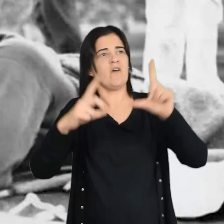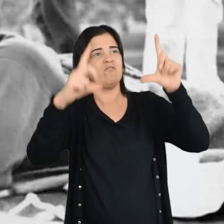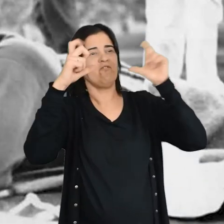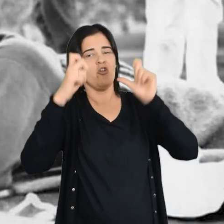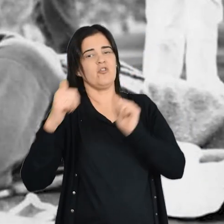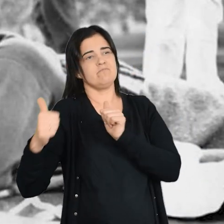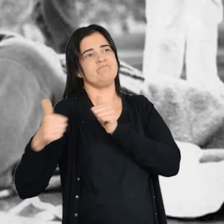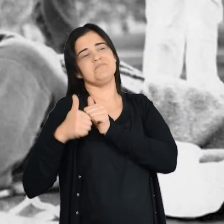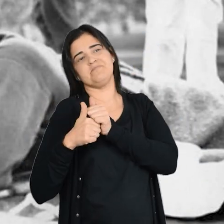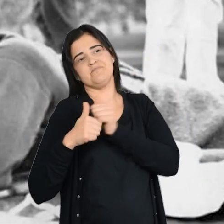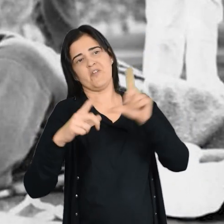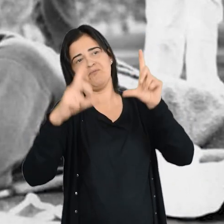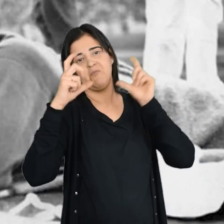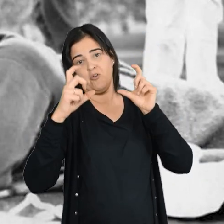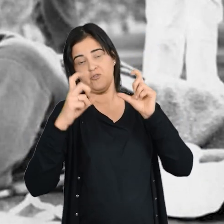la fotografías